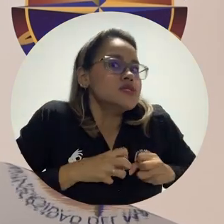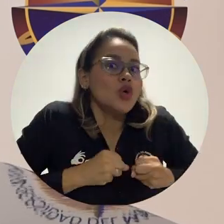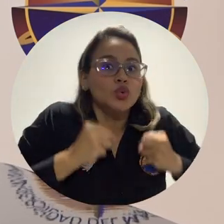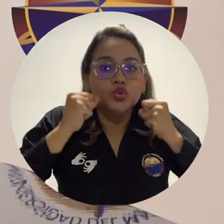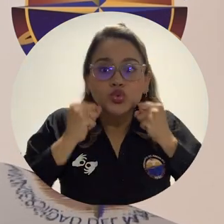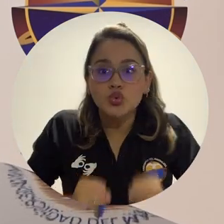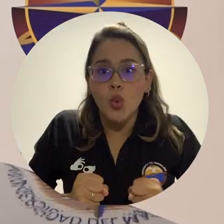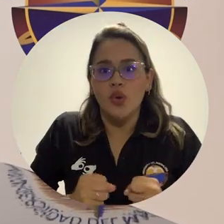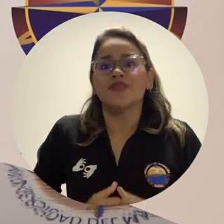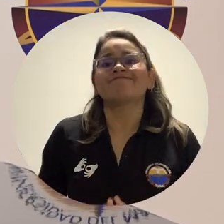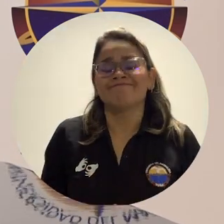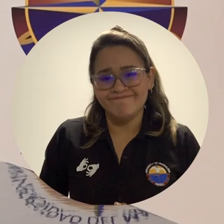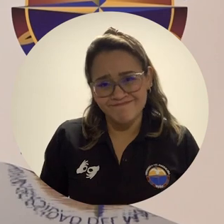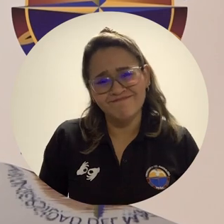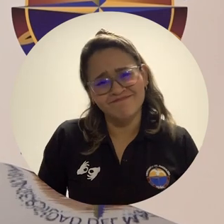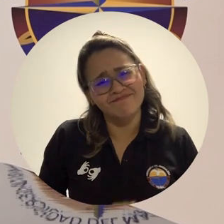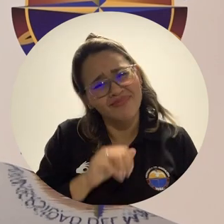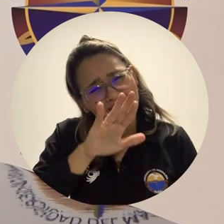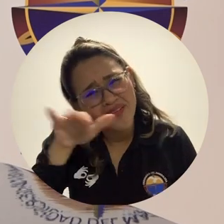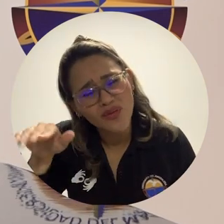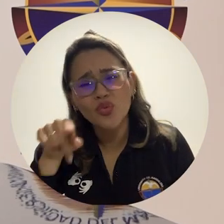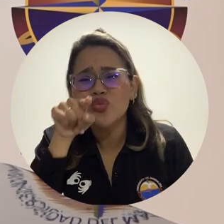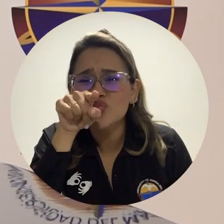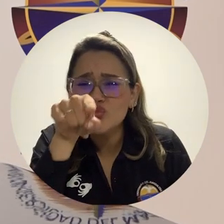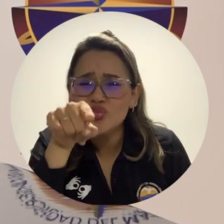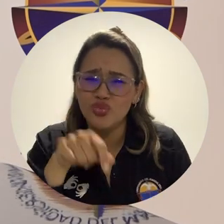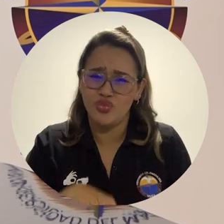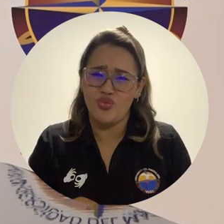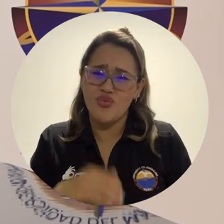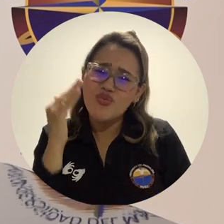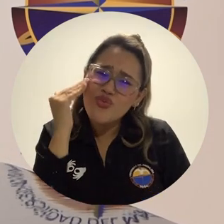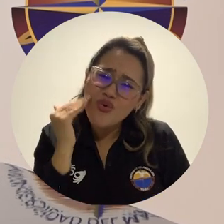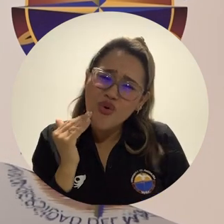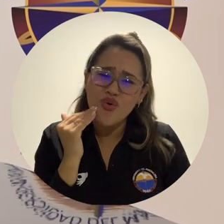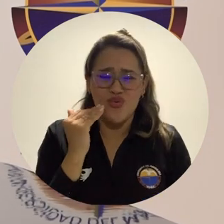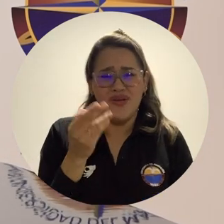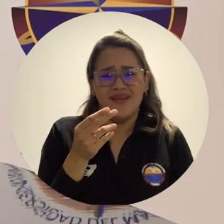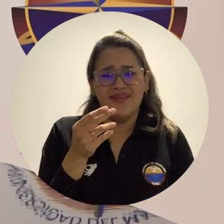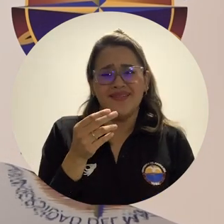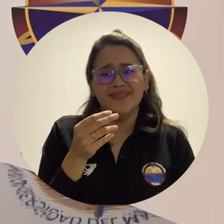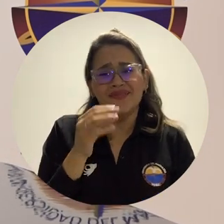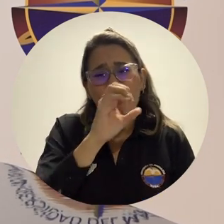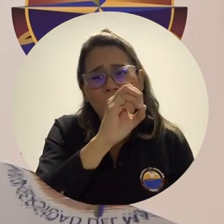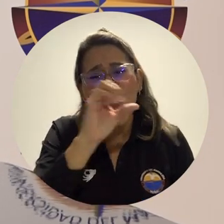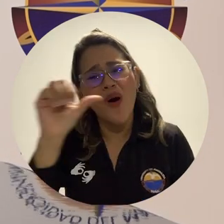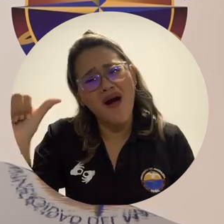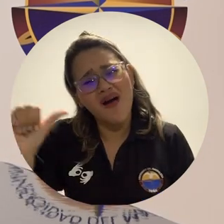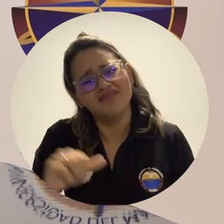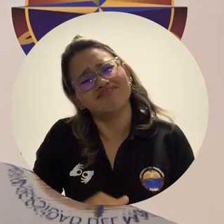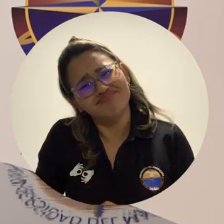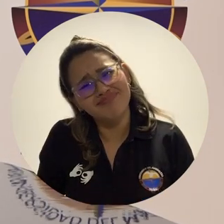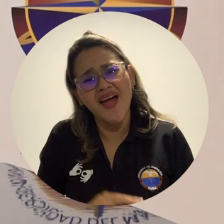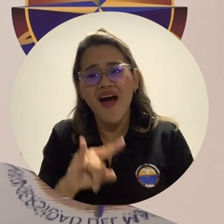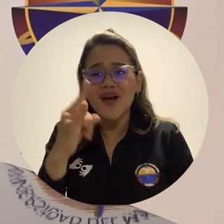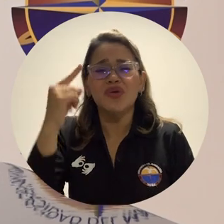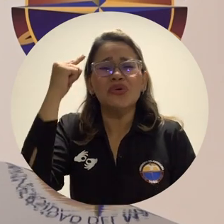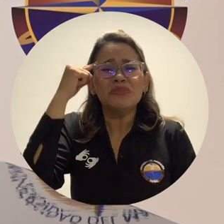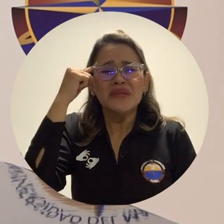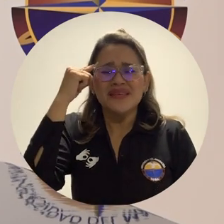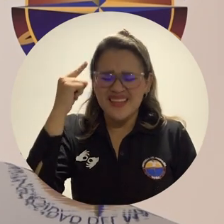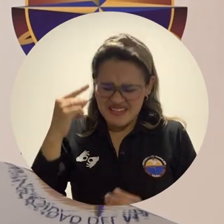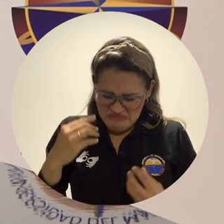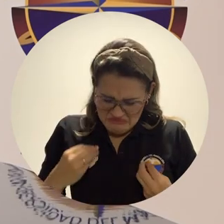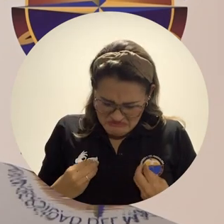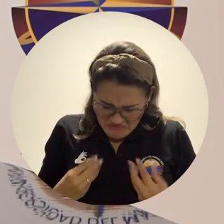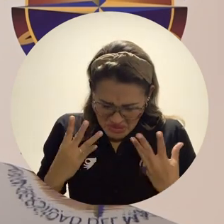que se quiten sus máscaras. Y te hablo a ti, joven, niño, niña, adolescente, que sientes que tu vida no tiene propósito, que